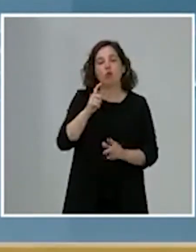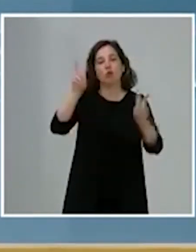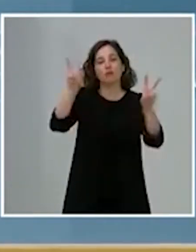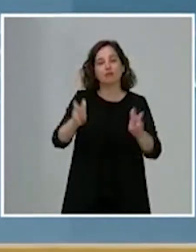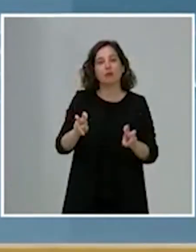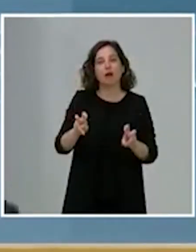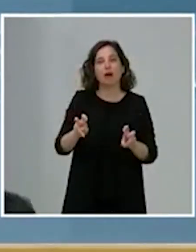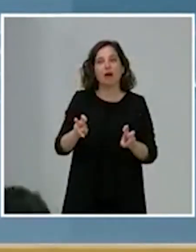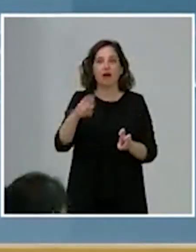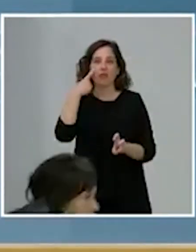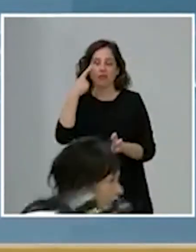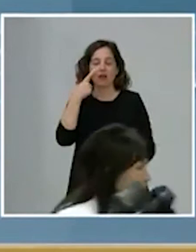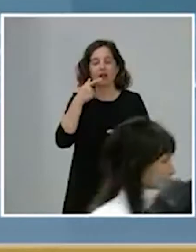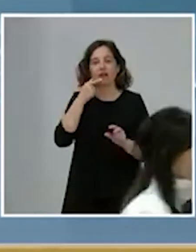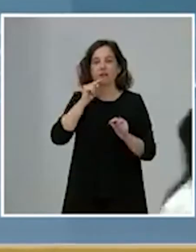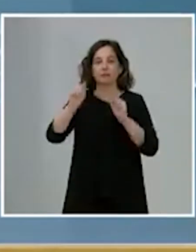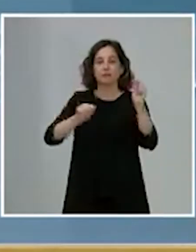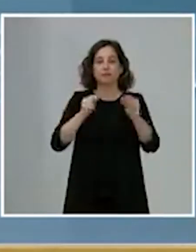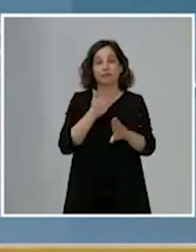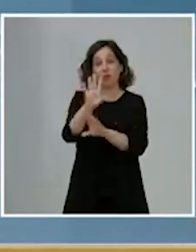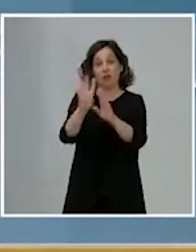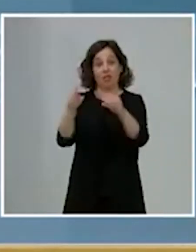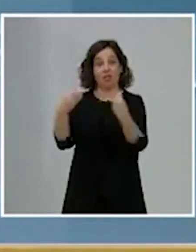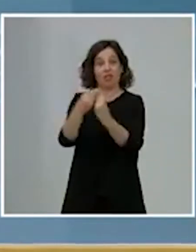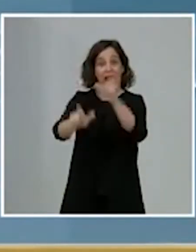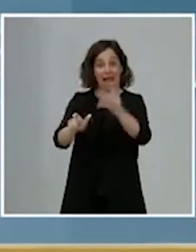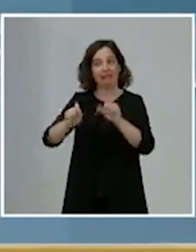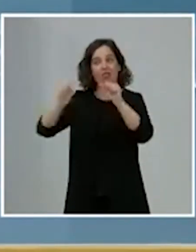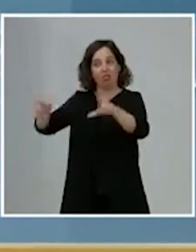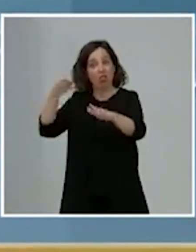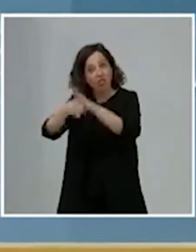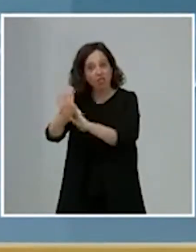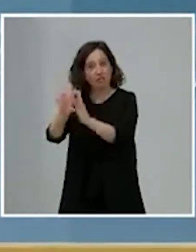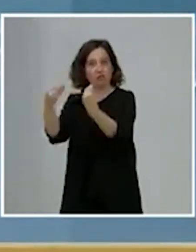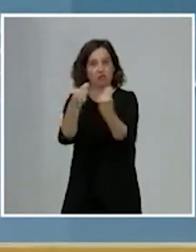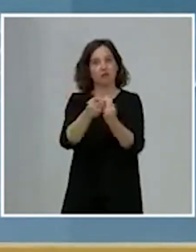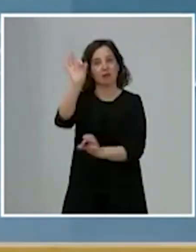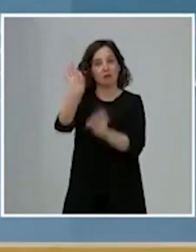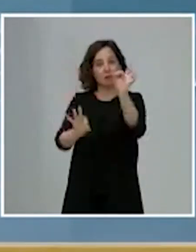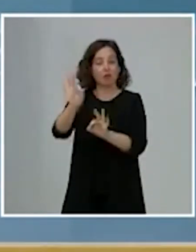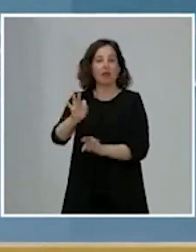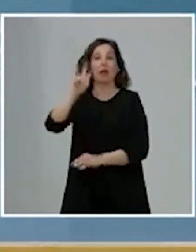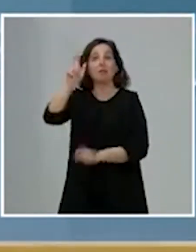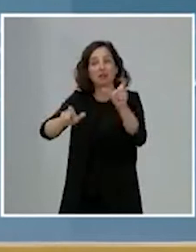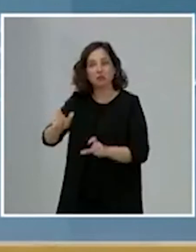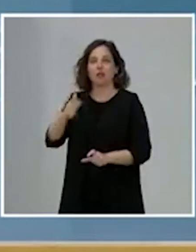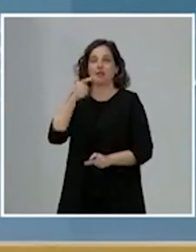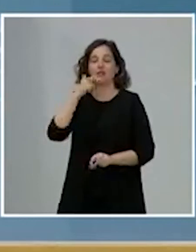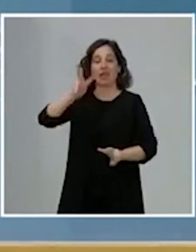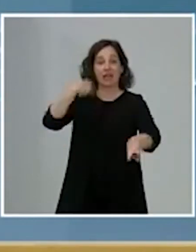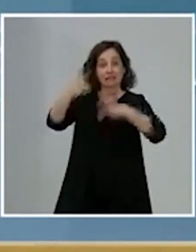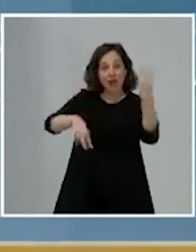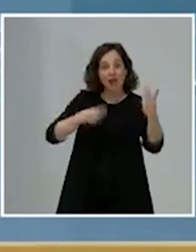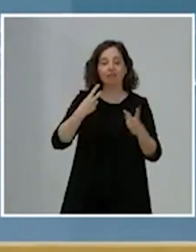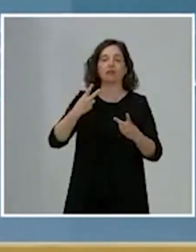a la hora de valorar y baremar los aforos en el interior de los establecimientos, y así para bares, restaurantes, instalaciones